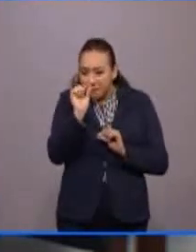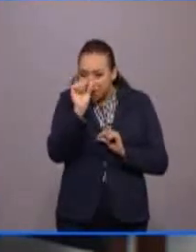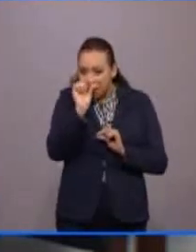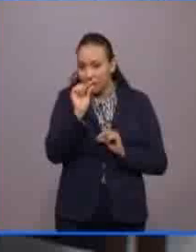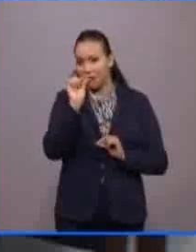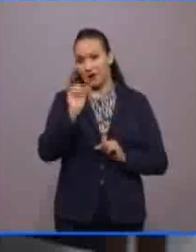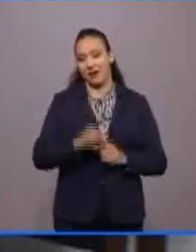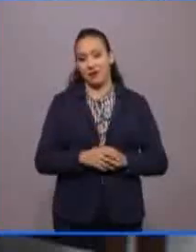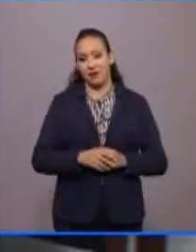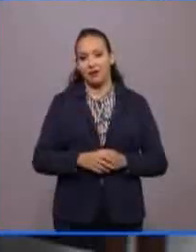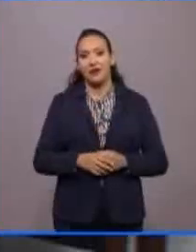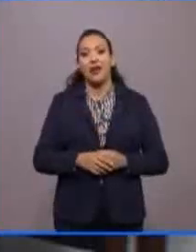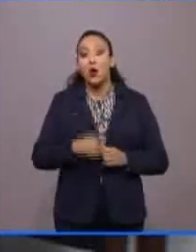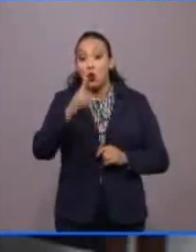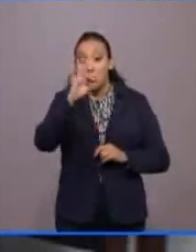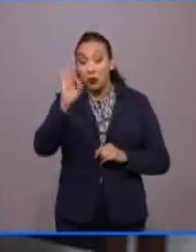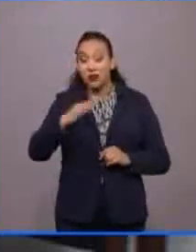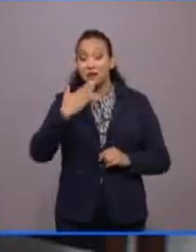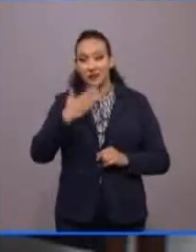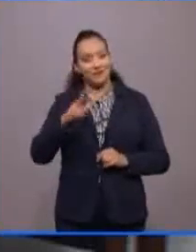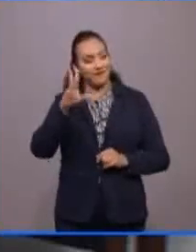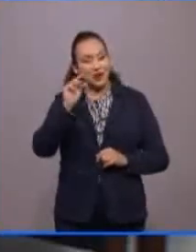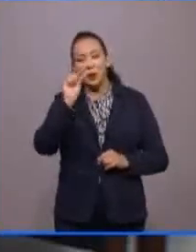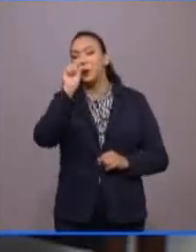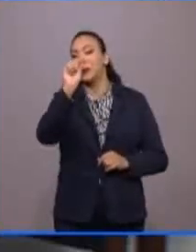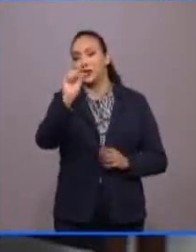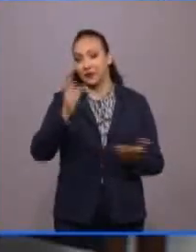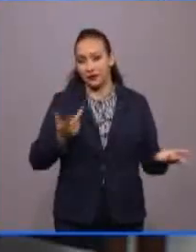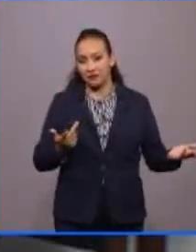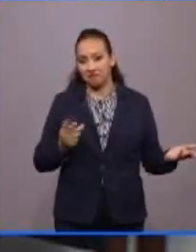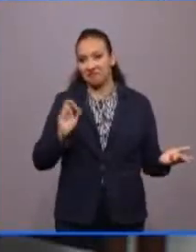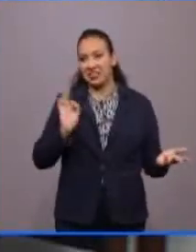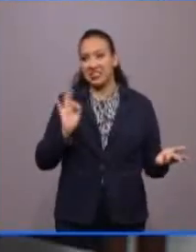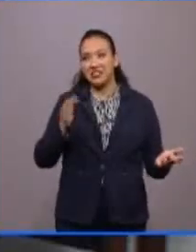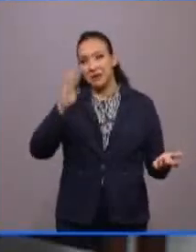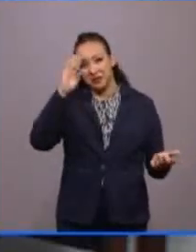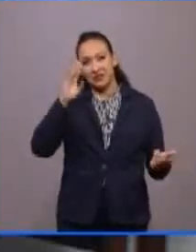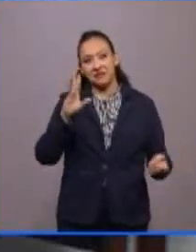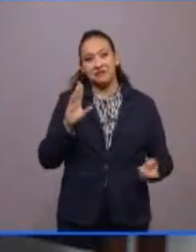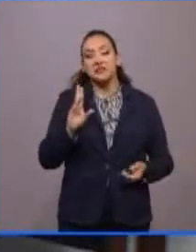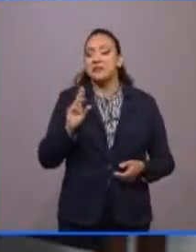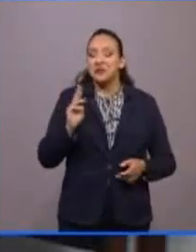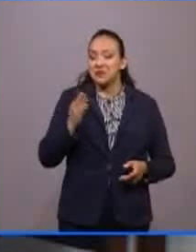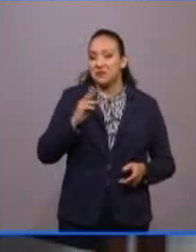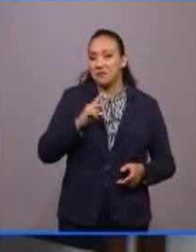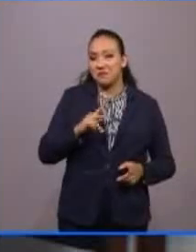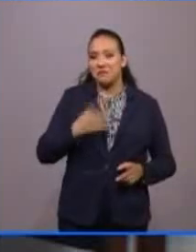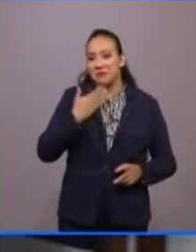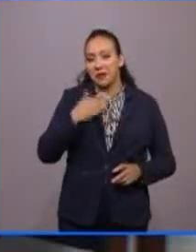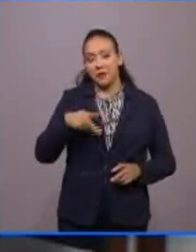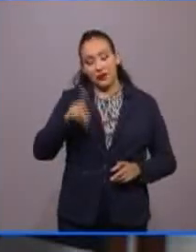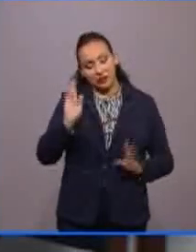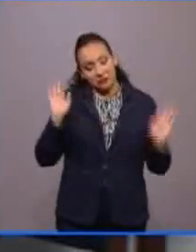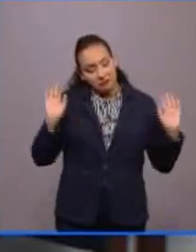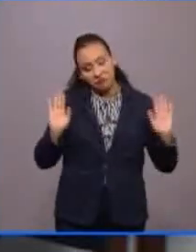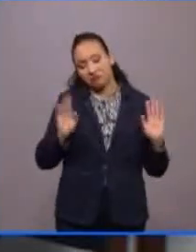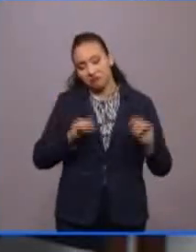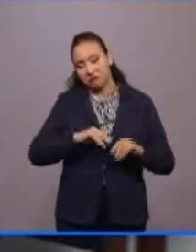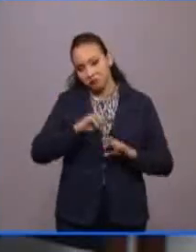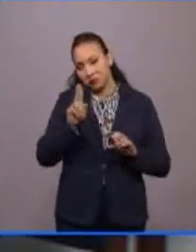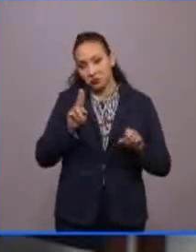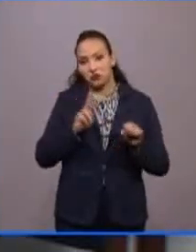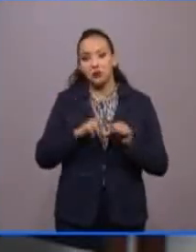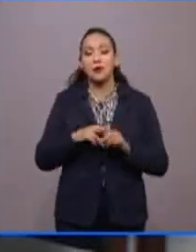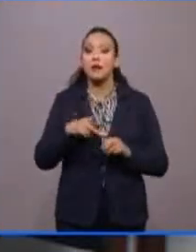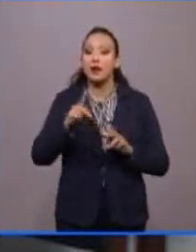0.7%, esto es menos del 1%, en realidad no significa mucho, es una mejora marginal. Lo que sí observamos